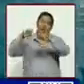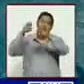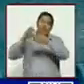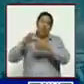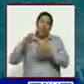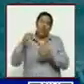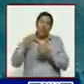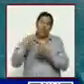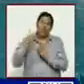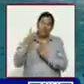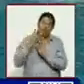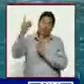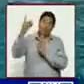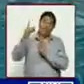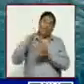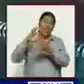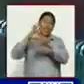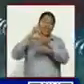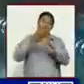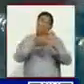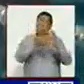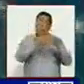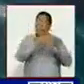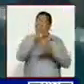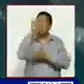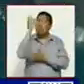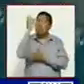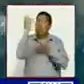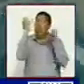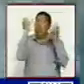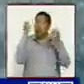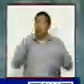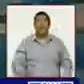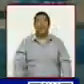para representar a nuestra querida Bolivia.